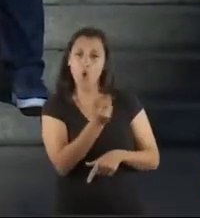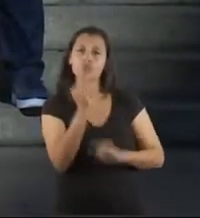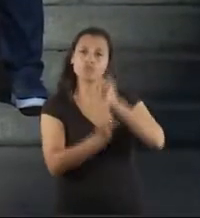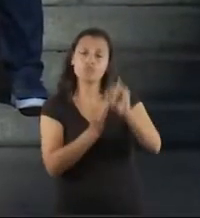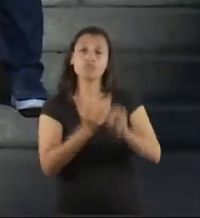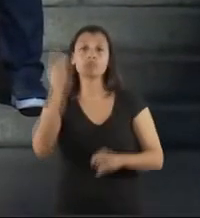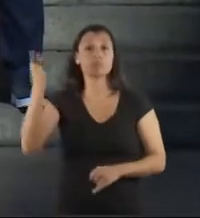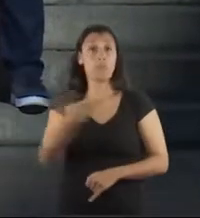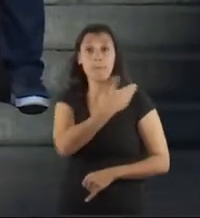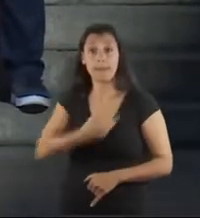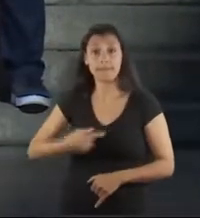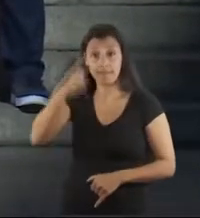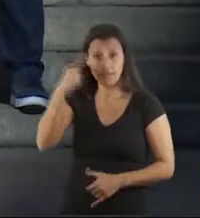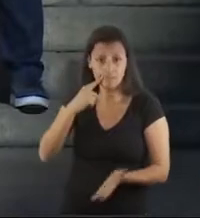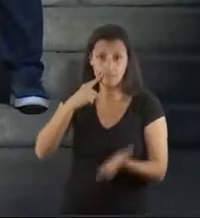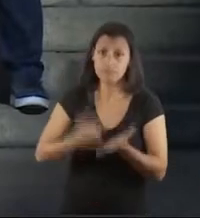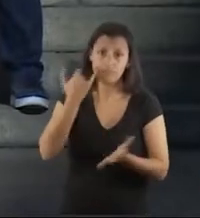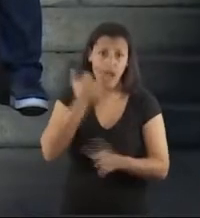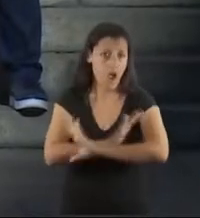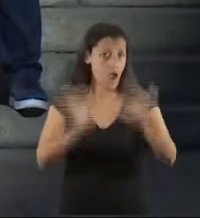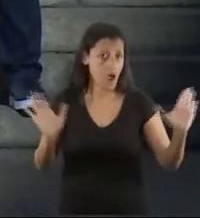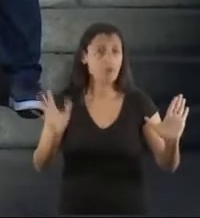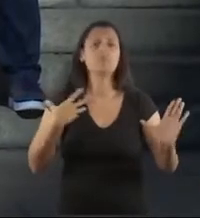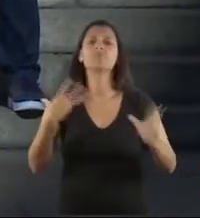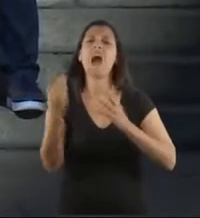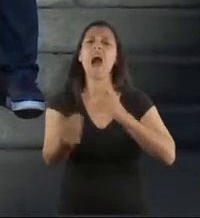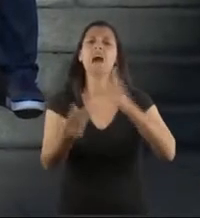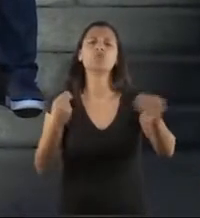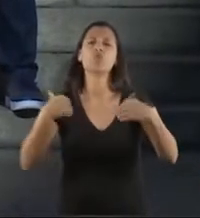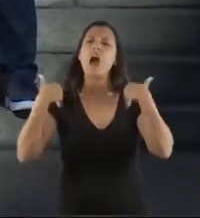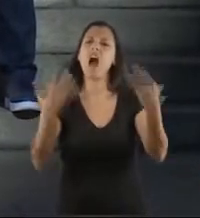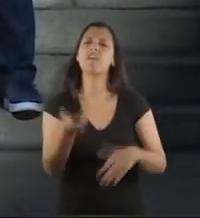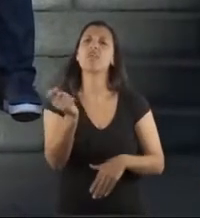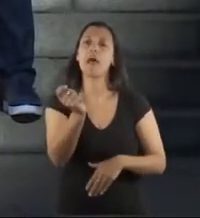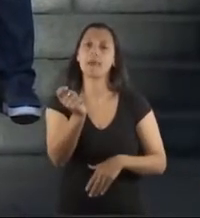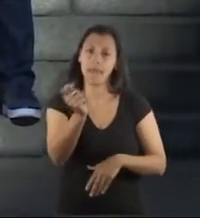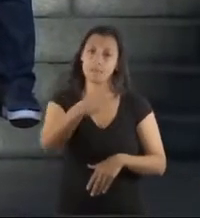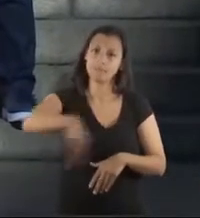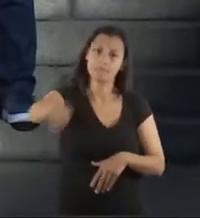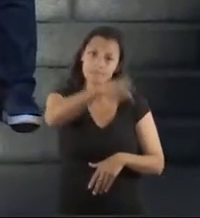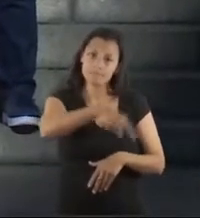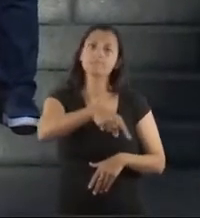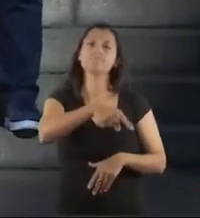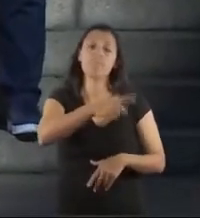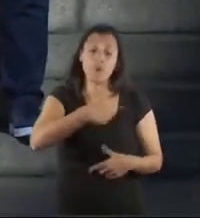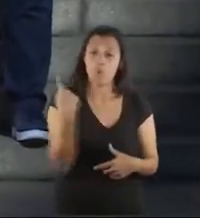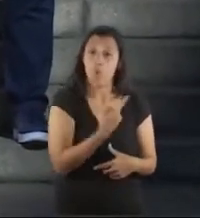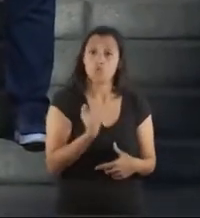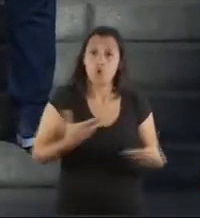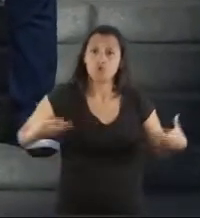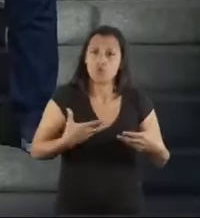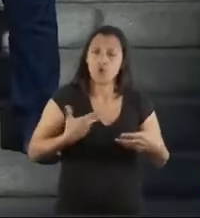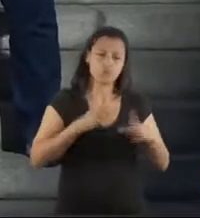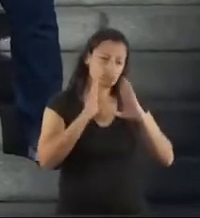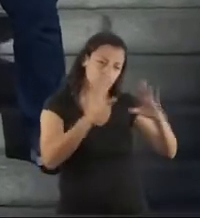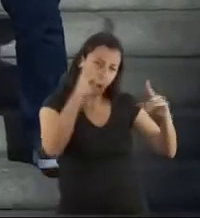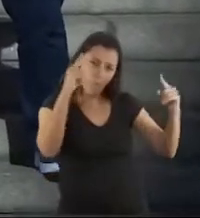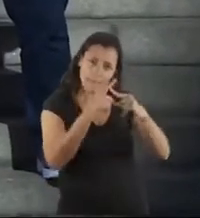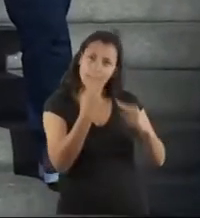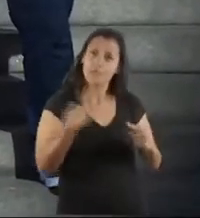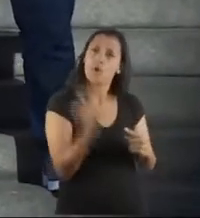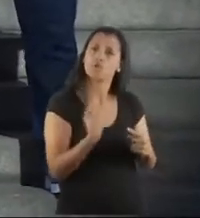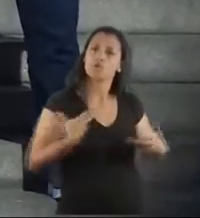tomó la decisión de ayudar a qué el deseo que tenemos como gobierno